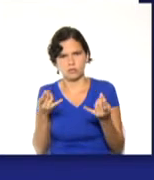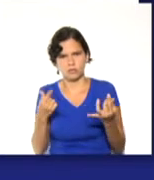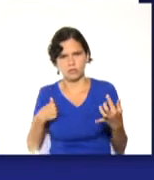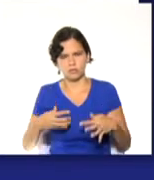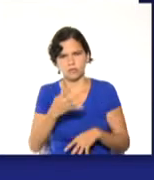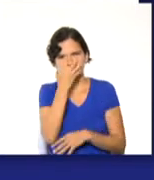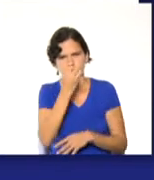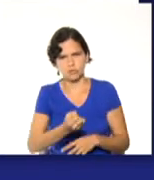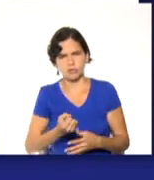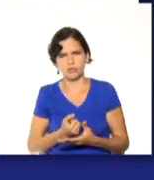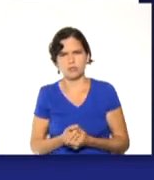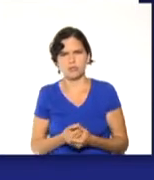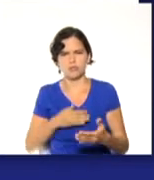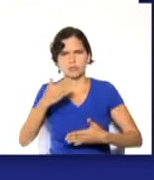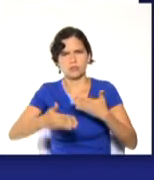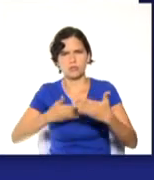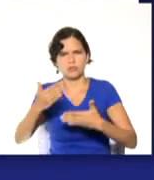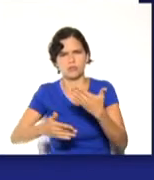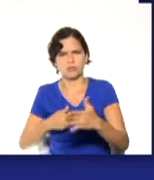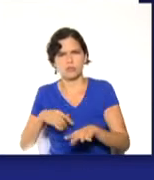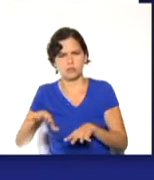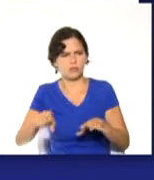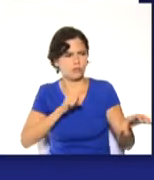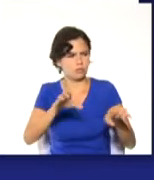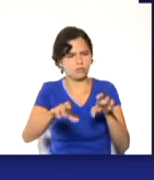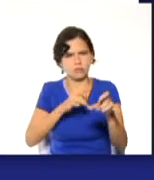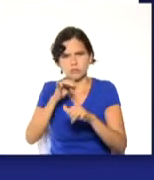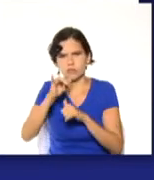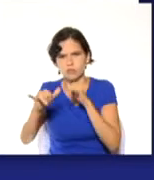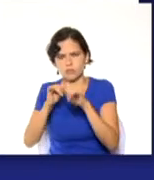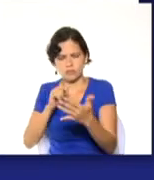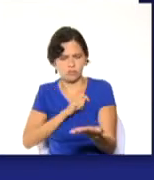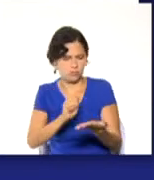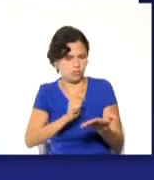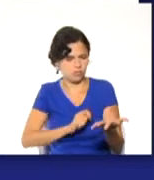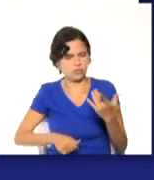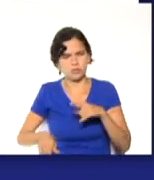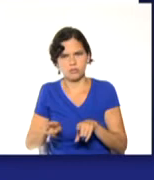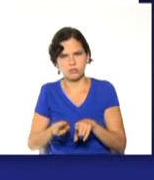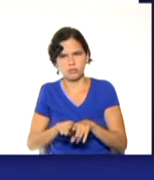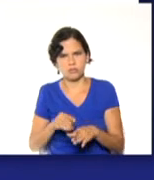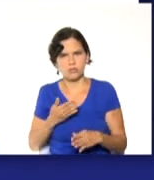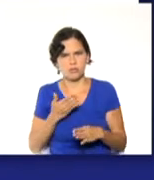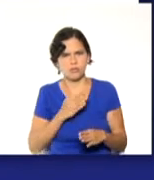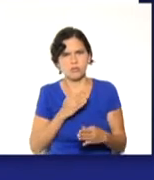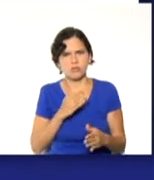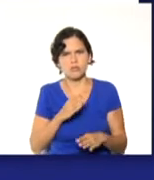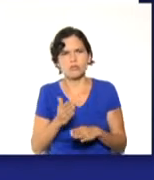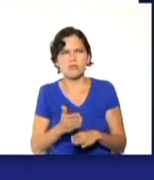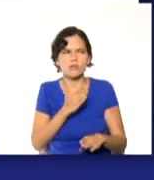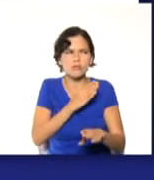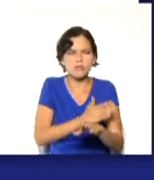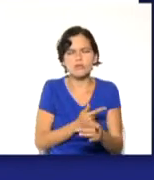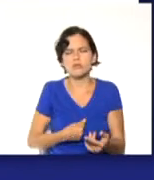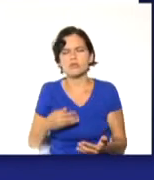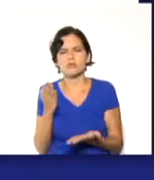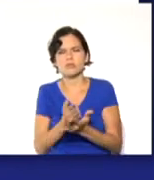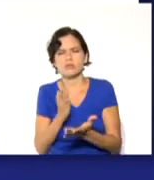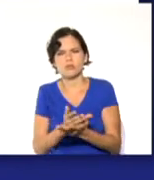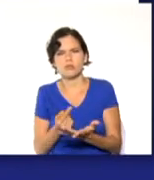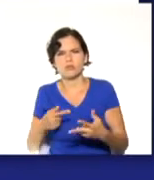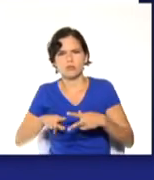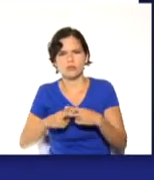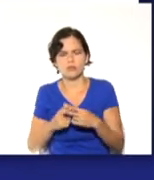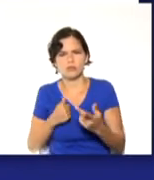comprenden el proceso de recolección de información y de registro de la misma. La anticipación será siempre una estrategia que no